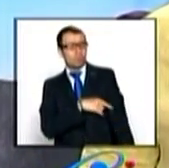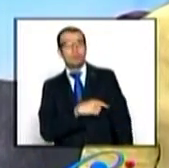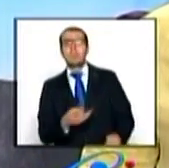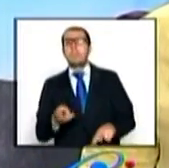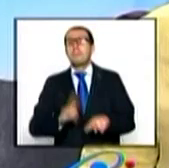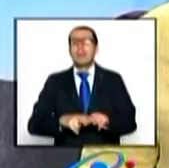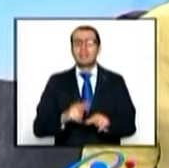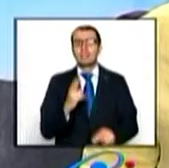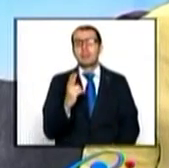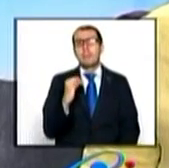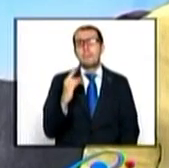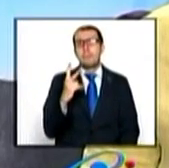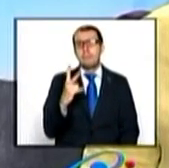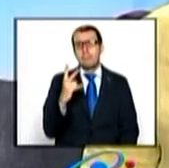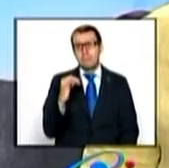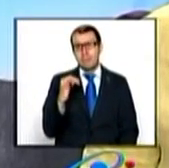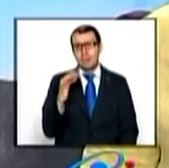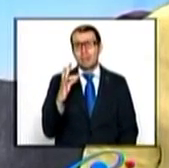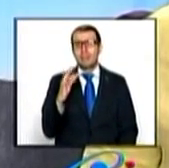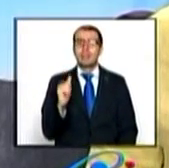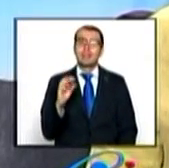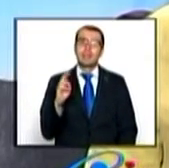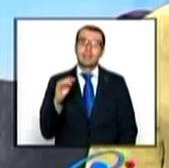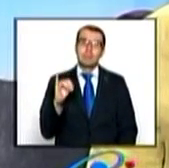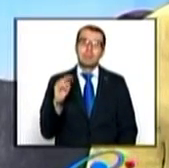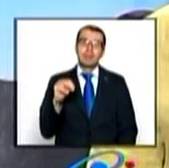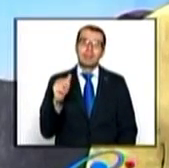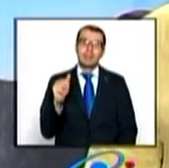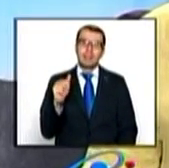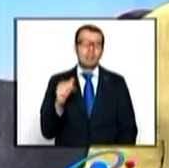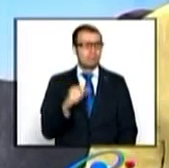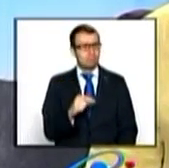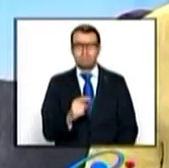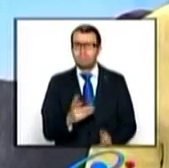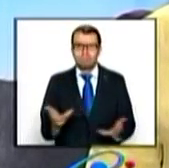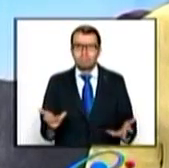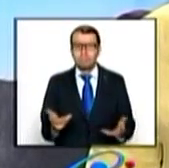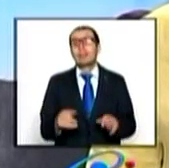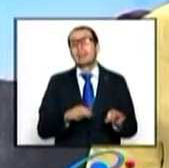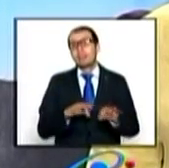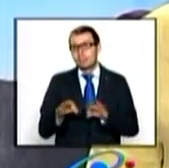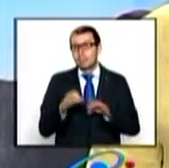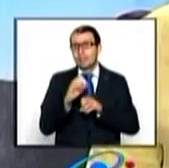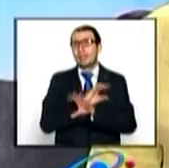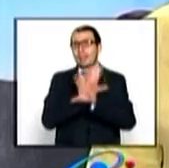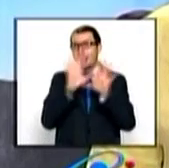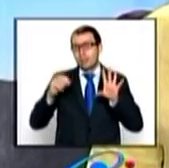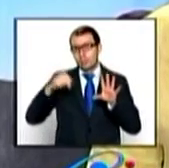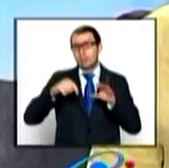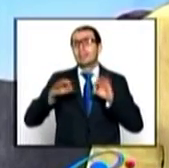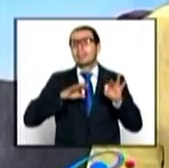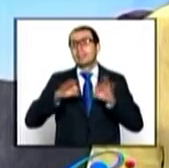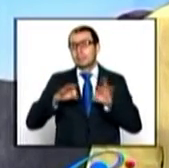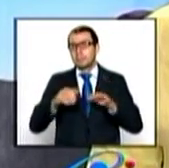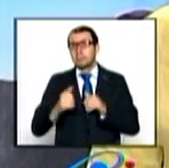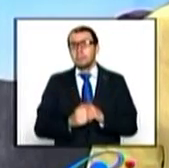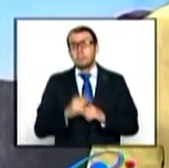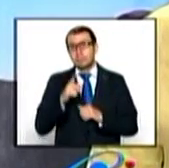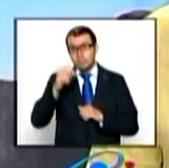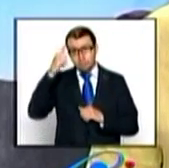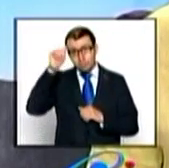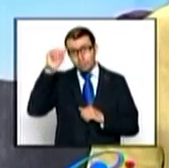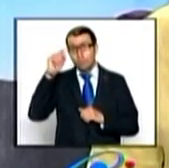decir, vamos a aclarar ese aspecto importante de la salud. Recuerden que ustedes pueden invitar a